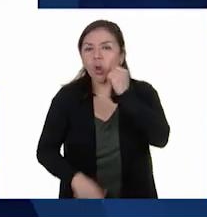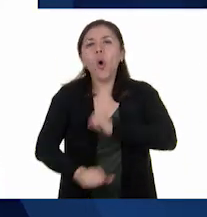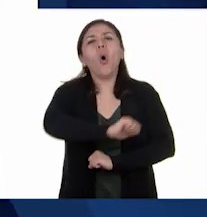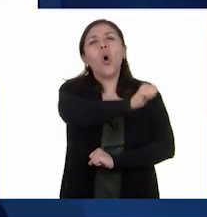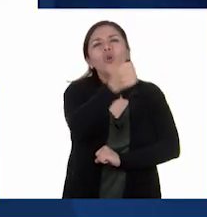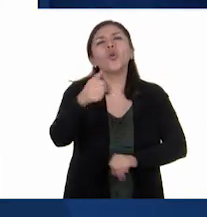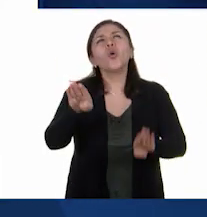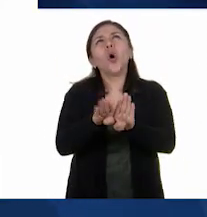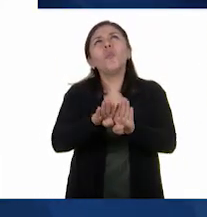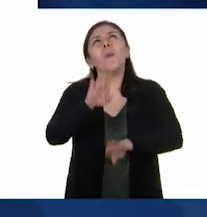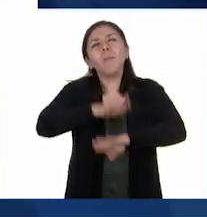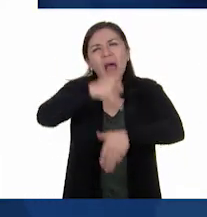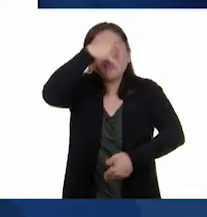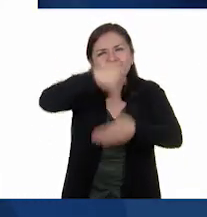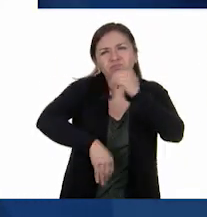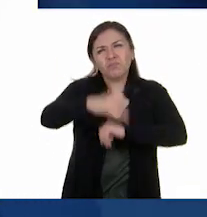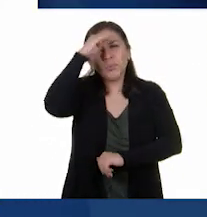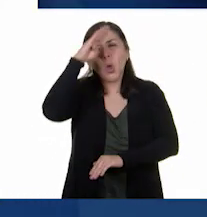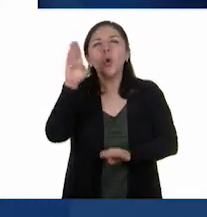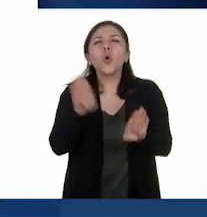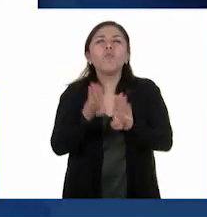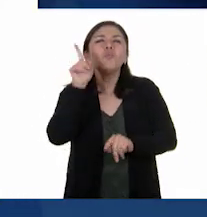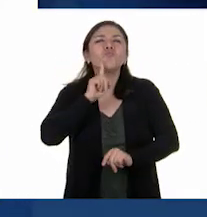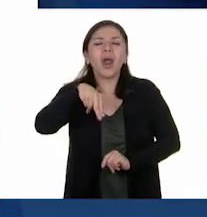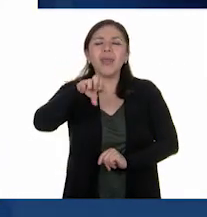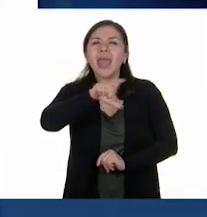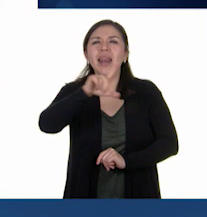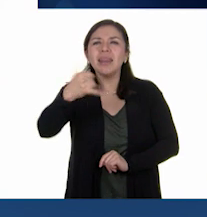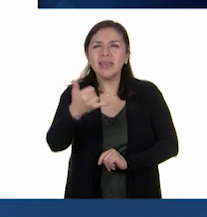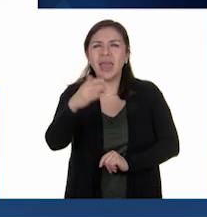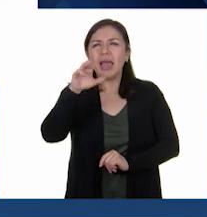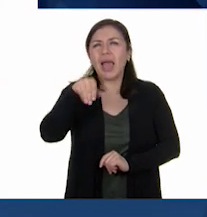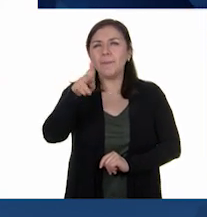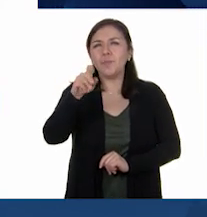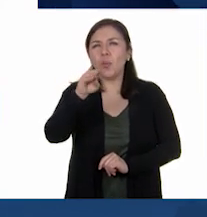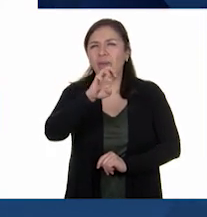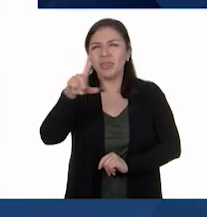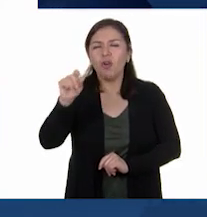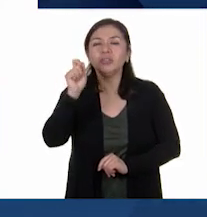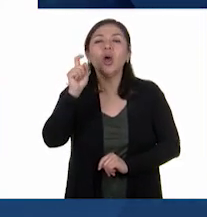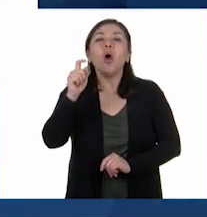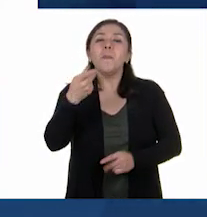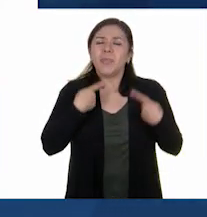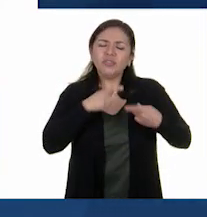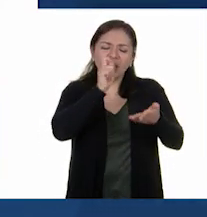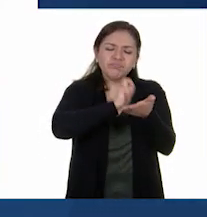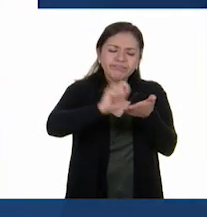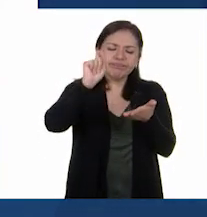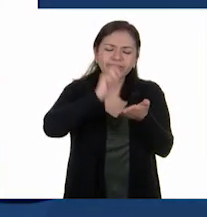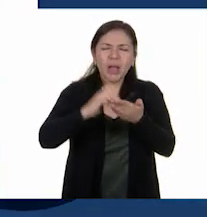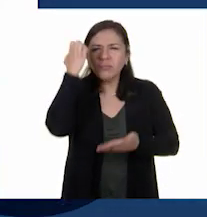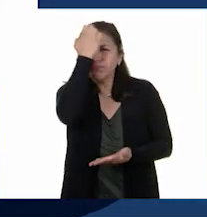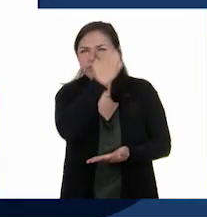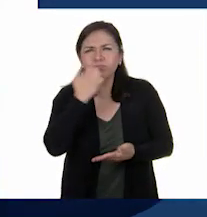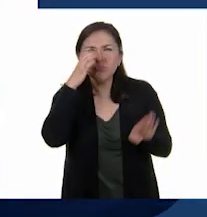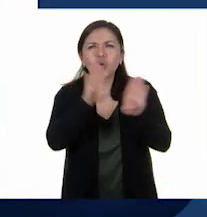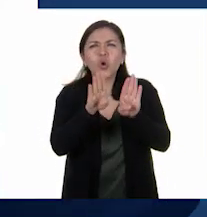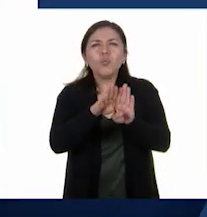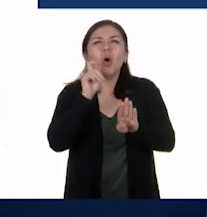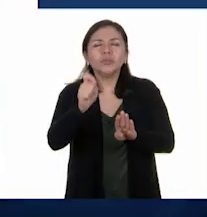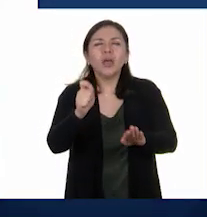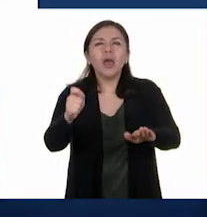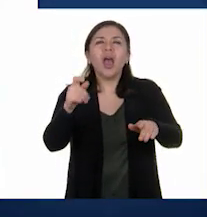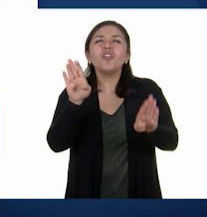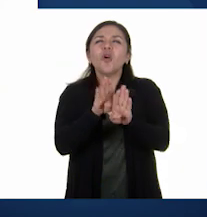más reflexivos, como el de Nelly Campobello, donde el narrador analiza la manera de percibir y juzgar a mi